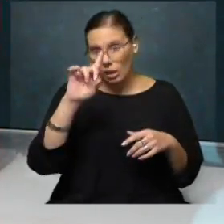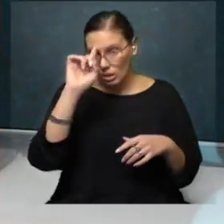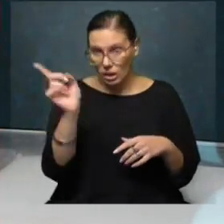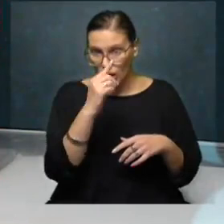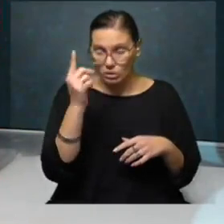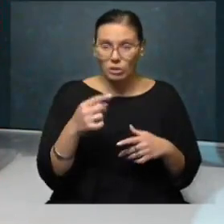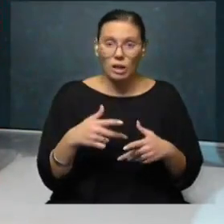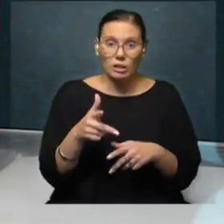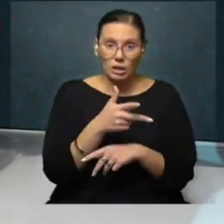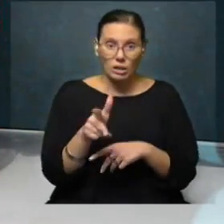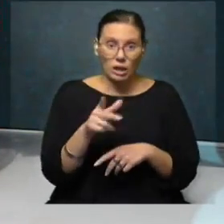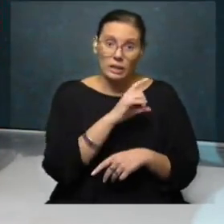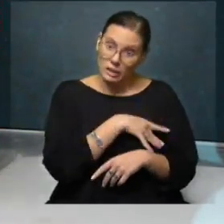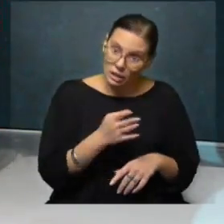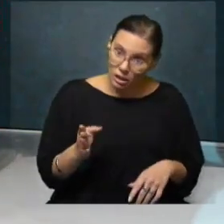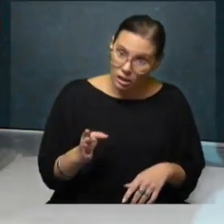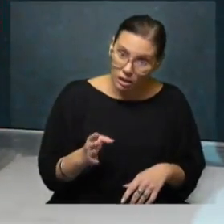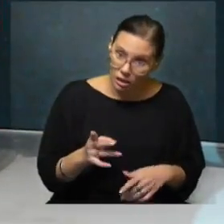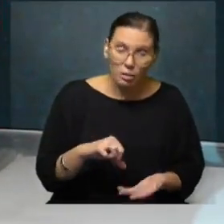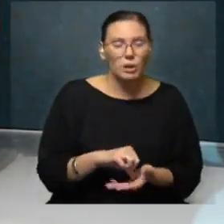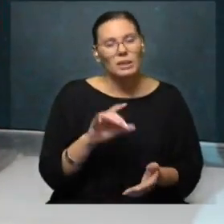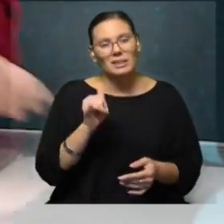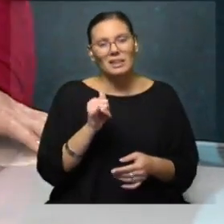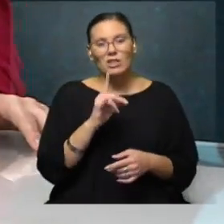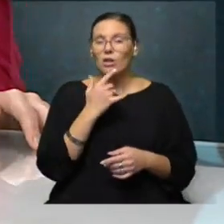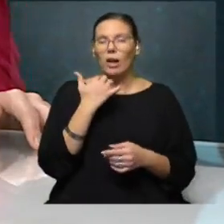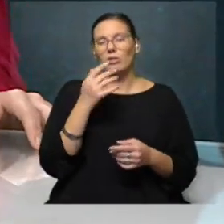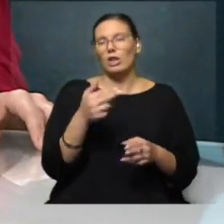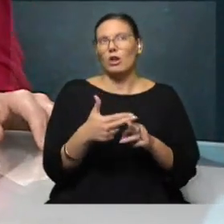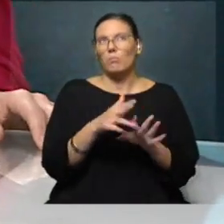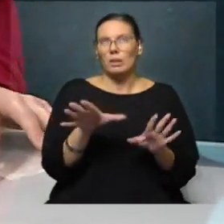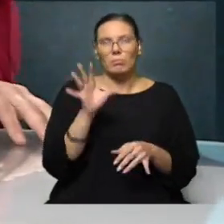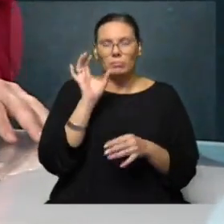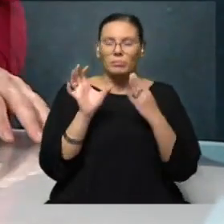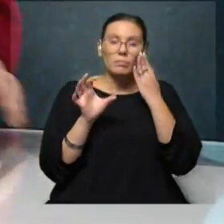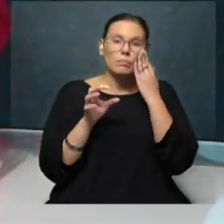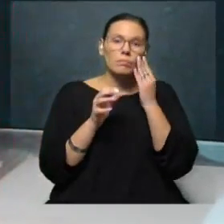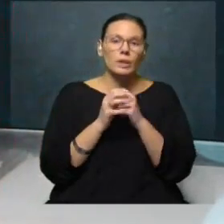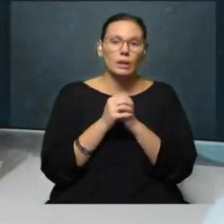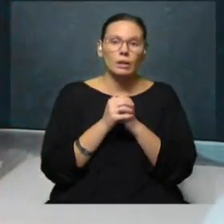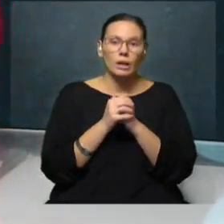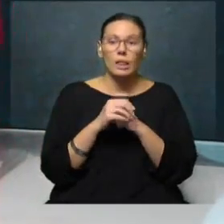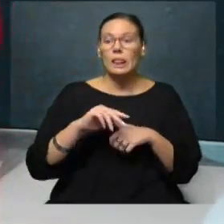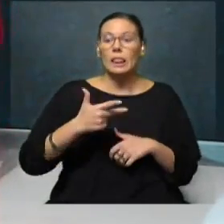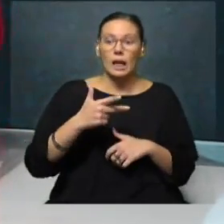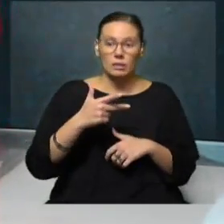animación, fueron con el en Chile, no me digas. ¿En serio? Navegando, volando. Y sacaron el tercer puesto, y